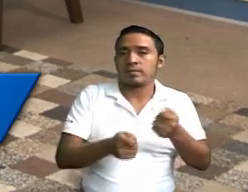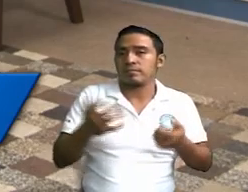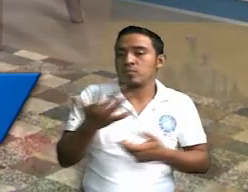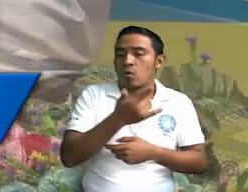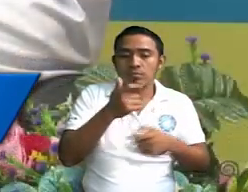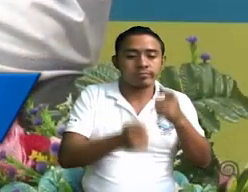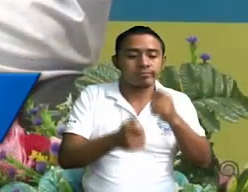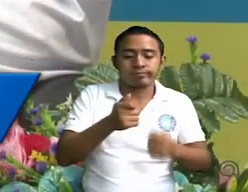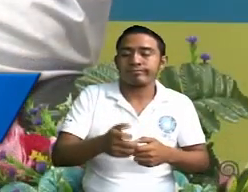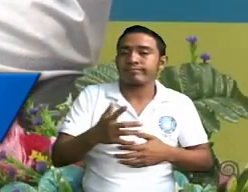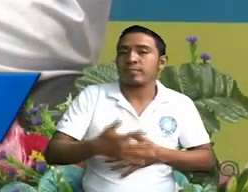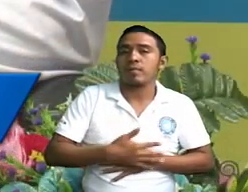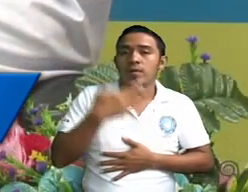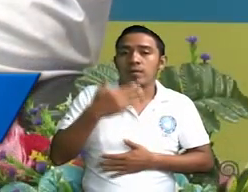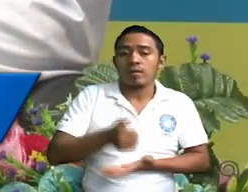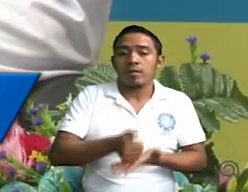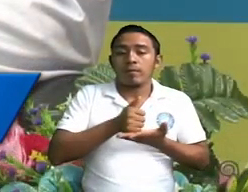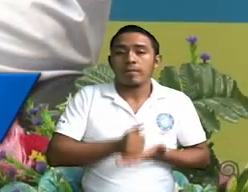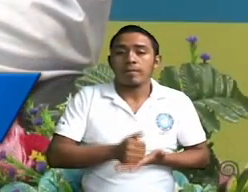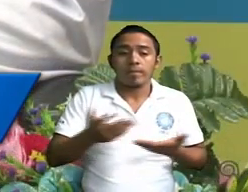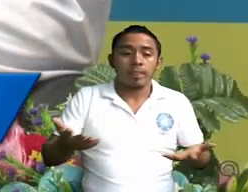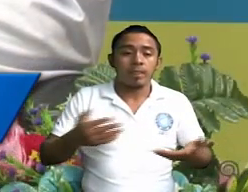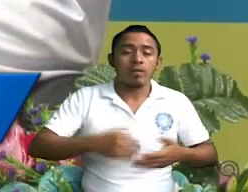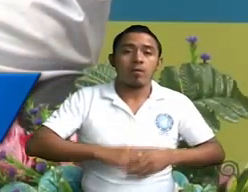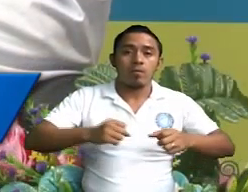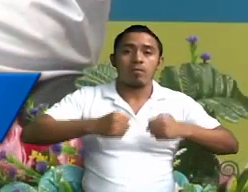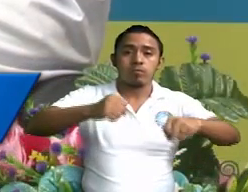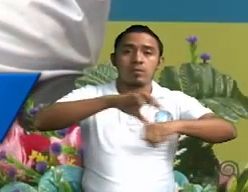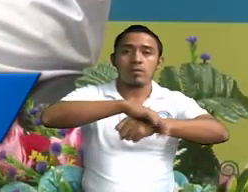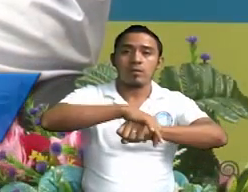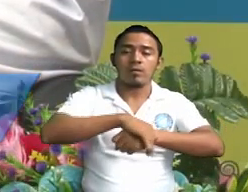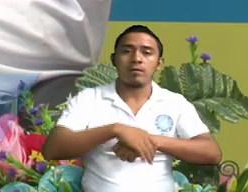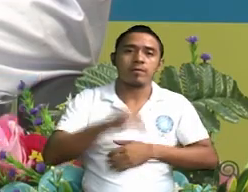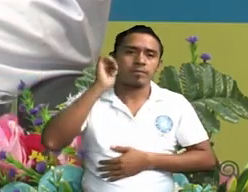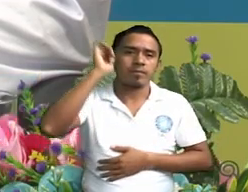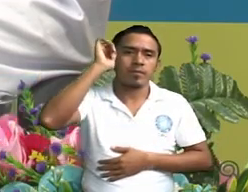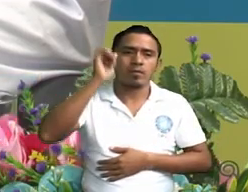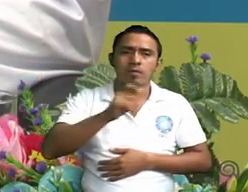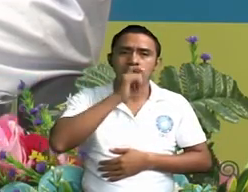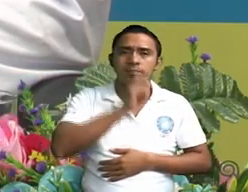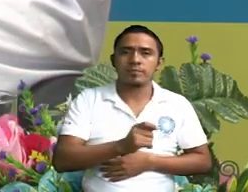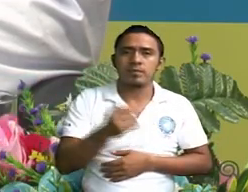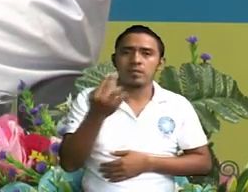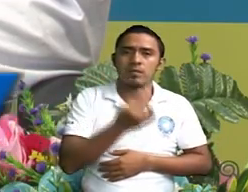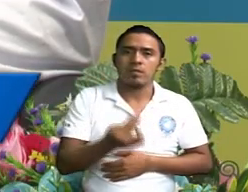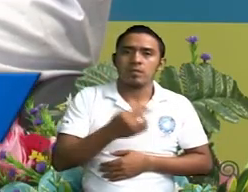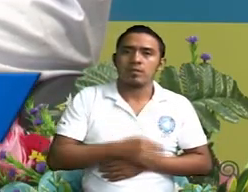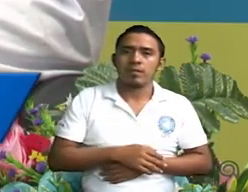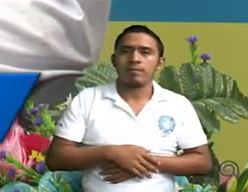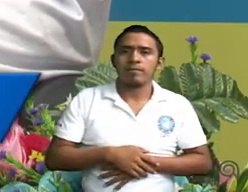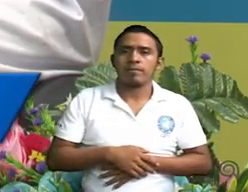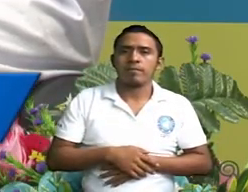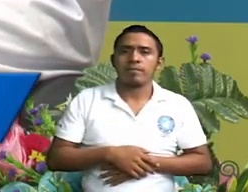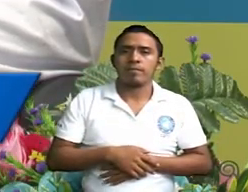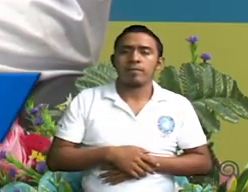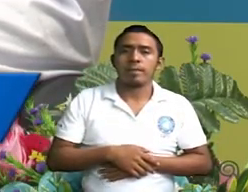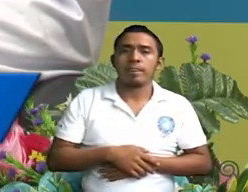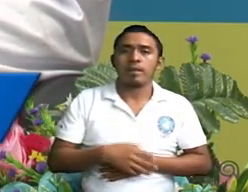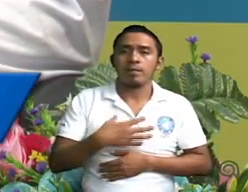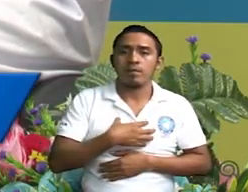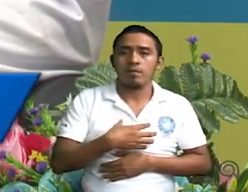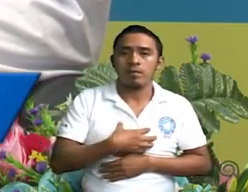Generalmente. En el adulto mayor hay quienes les gusta y utilizan suplementos de calcio porque la absorción, ya la